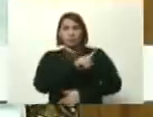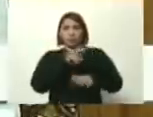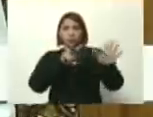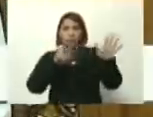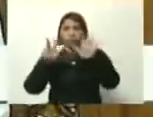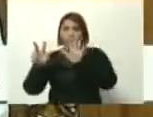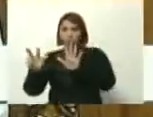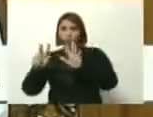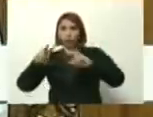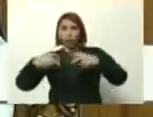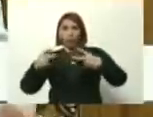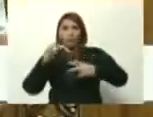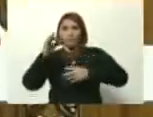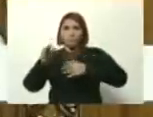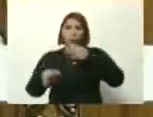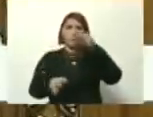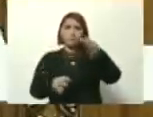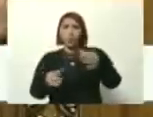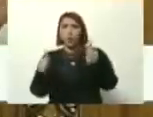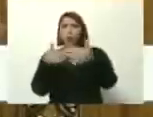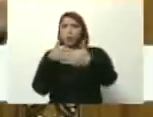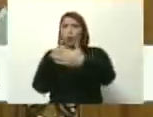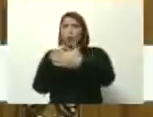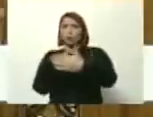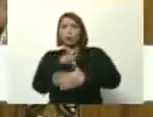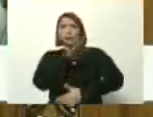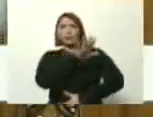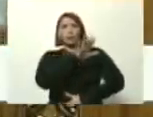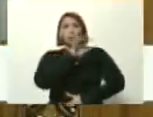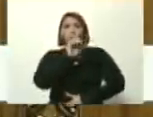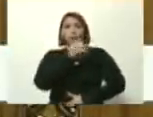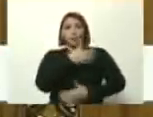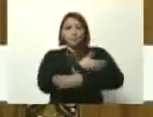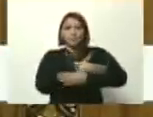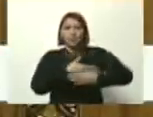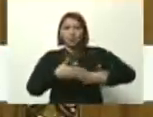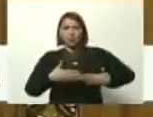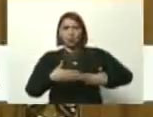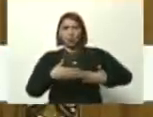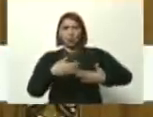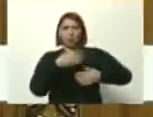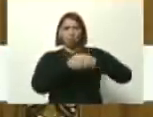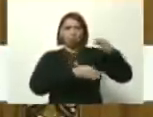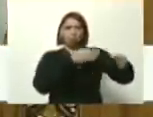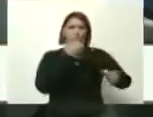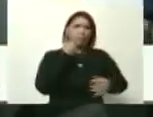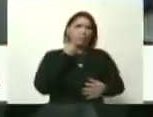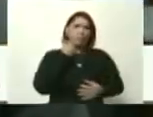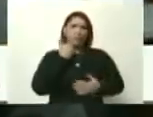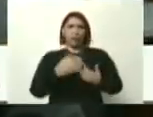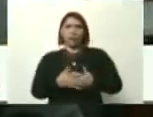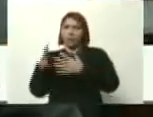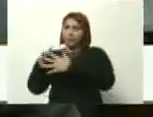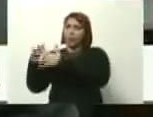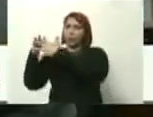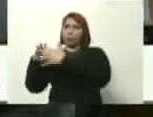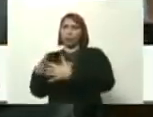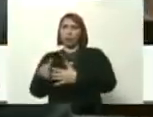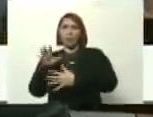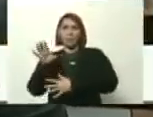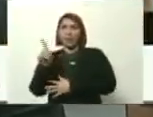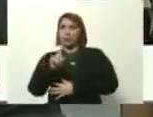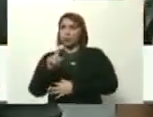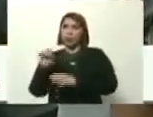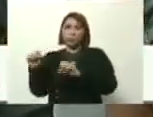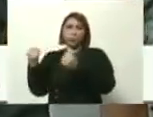436.178 casos, contra 50 millones de casos en los Estados Unidos de Norteamérica, país no bloqueado, país no